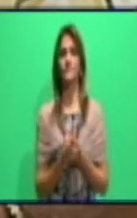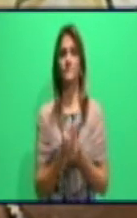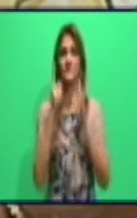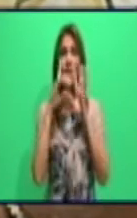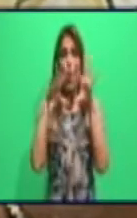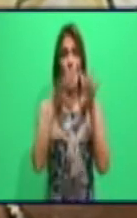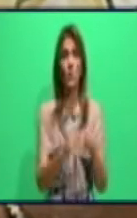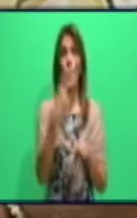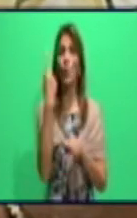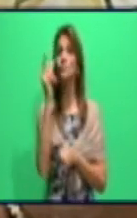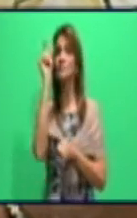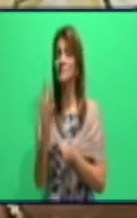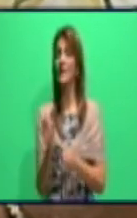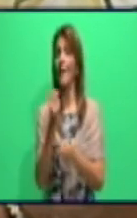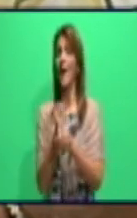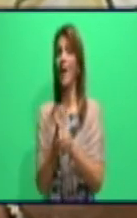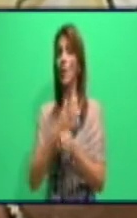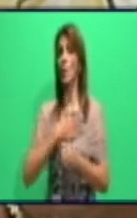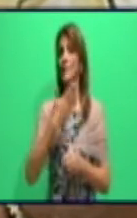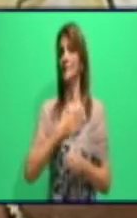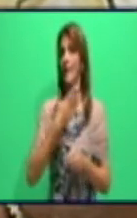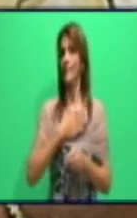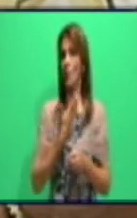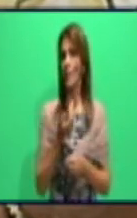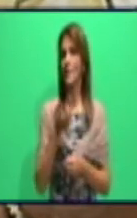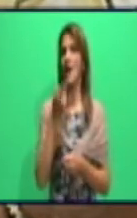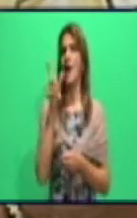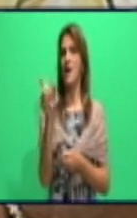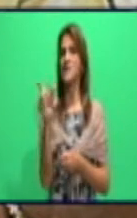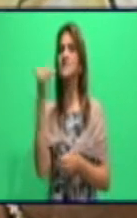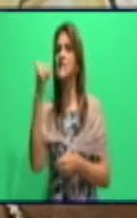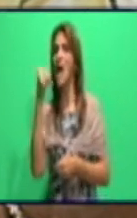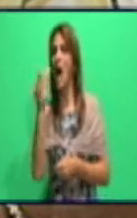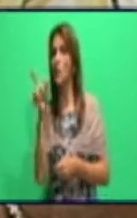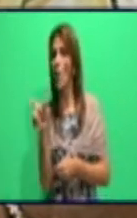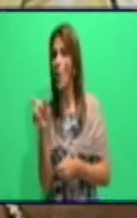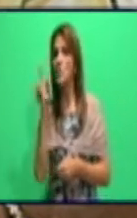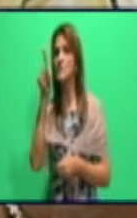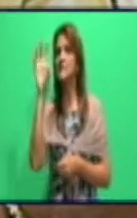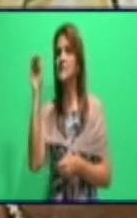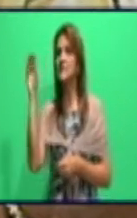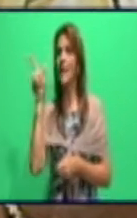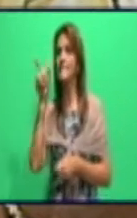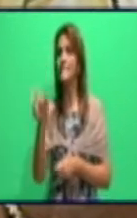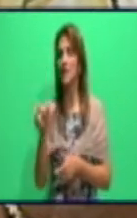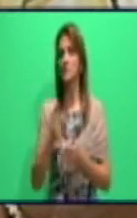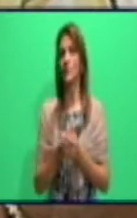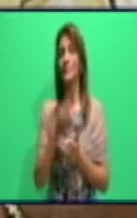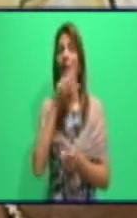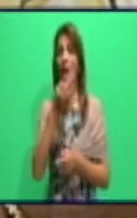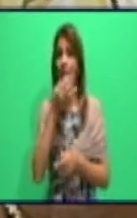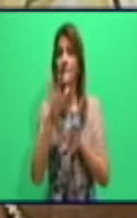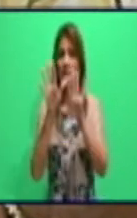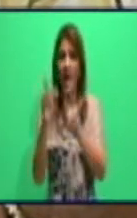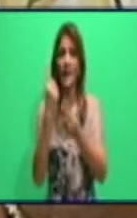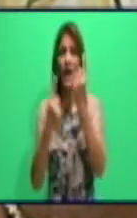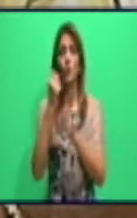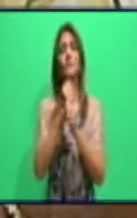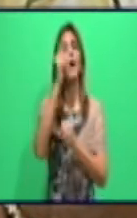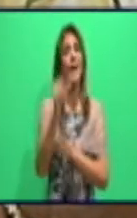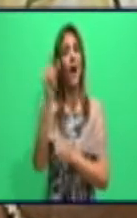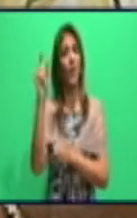propia vendiendo el cigarro a siempre eso la cajetilla nosotros explicar que en el caso los trabajadores por cuenta propia todos estos casos